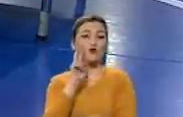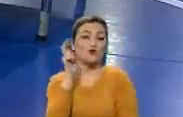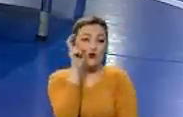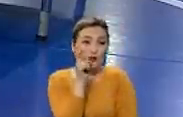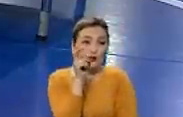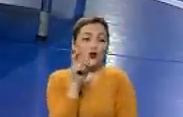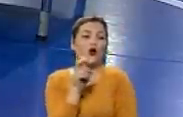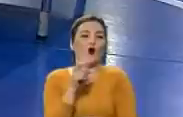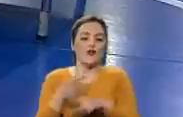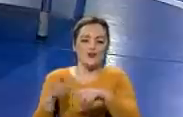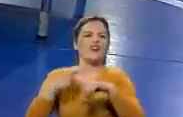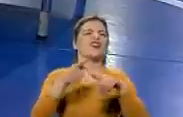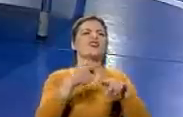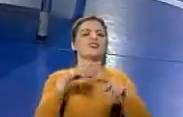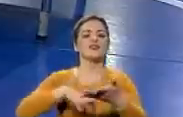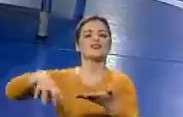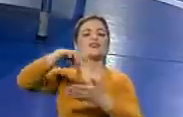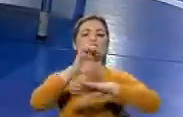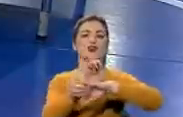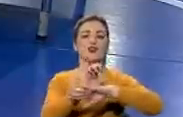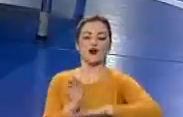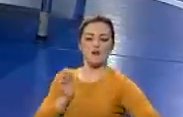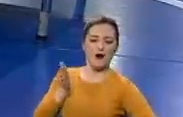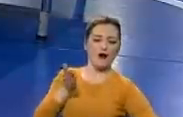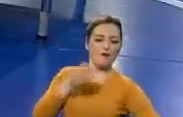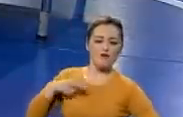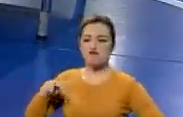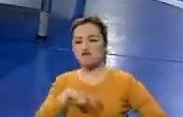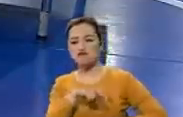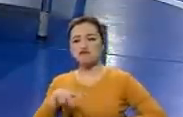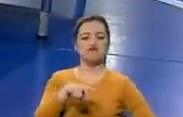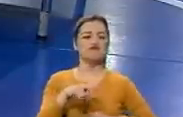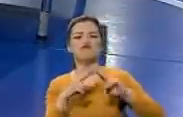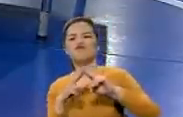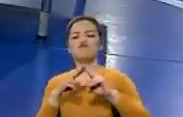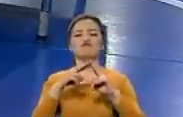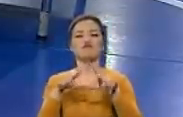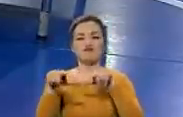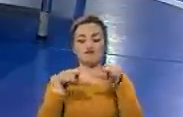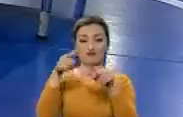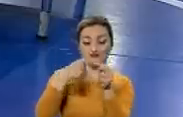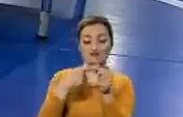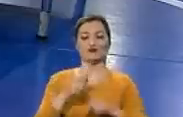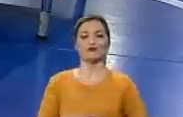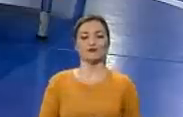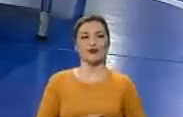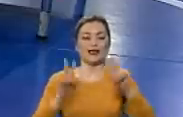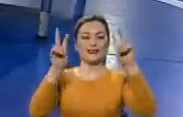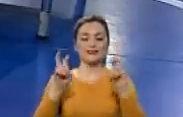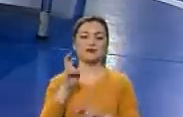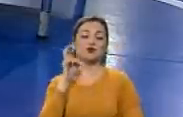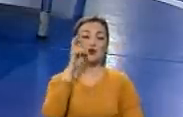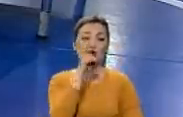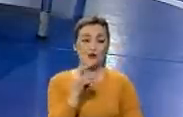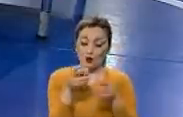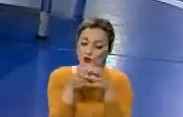todo nacionales, que recorren algunos espacios de Quito, y sobre todo la disposición de los sectores turísticos es poder reactivar el país de esta